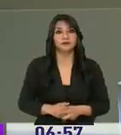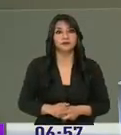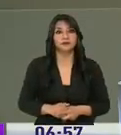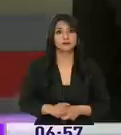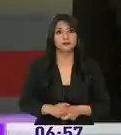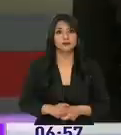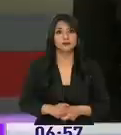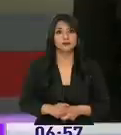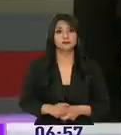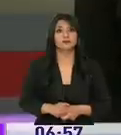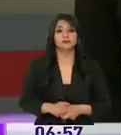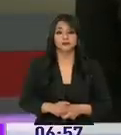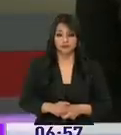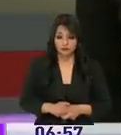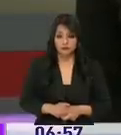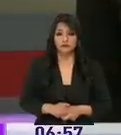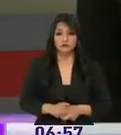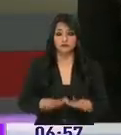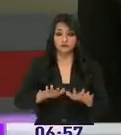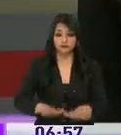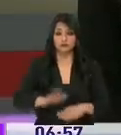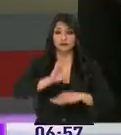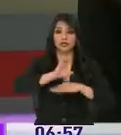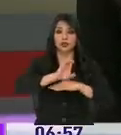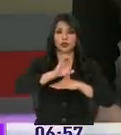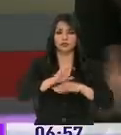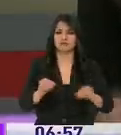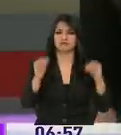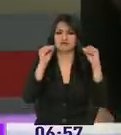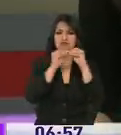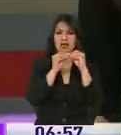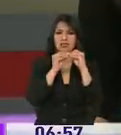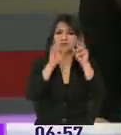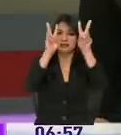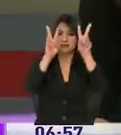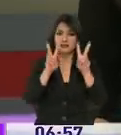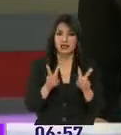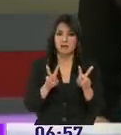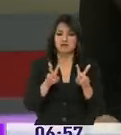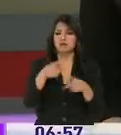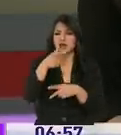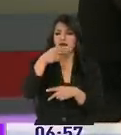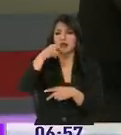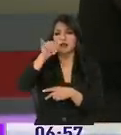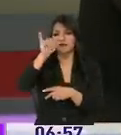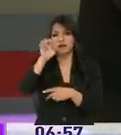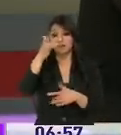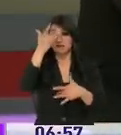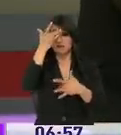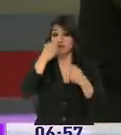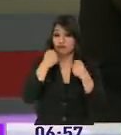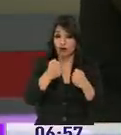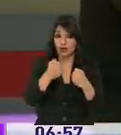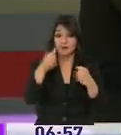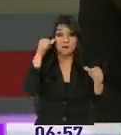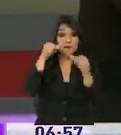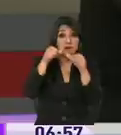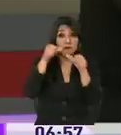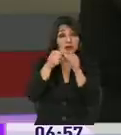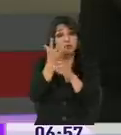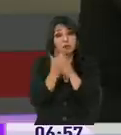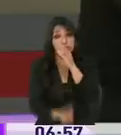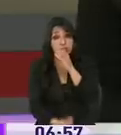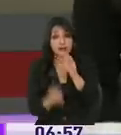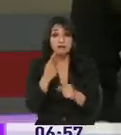Aldaz. Y en nuestro país cada vez se registran más casos de Alzheimer, una enfermedad progresiva que afecta a la memoria, por lo